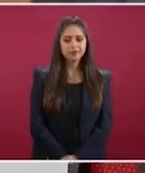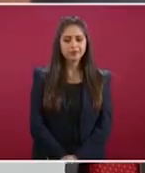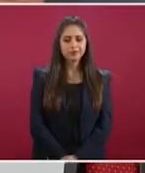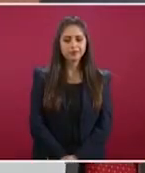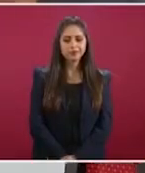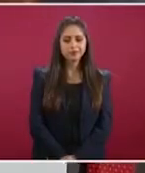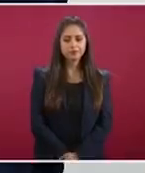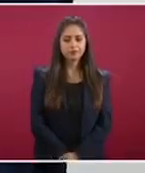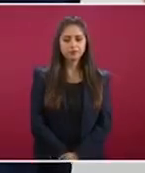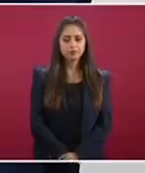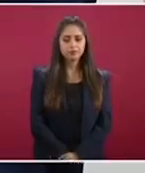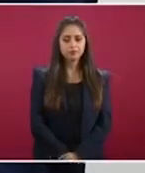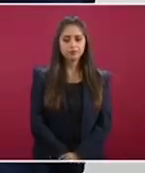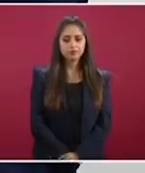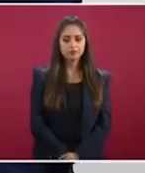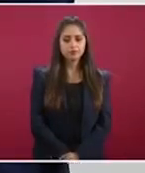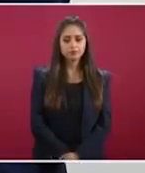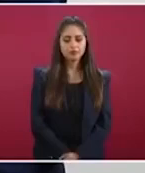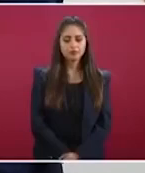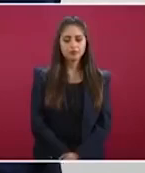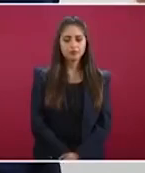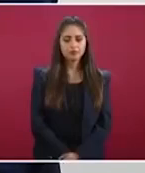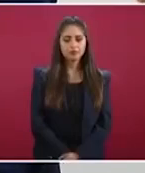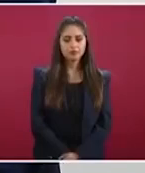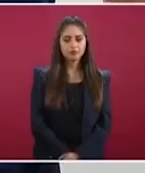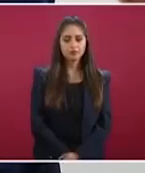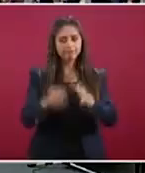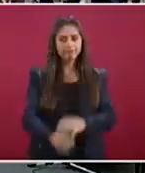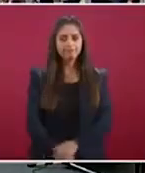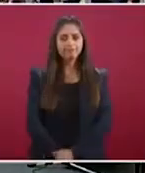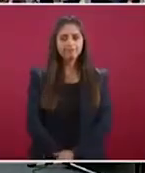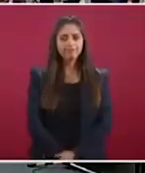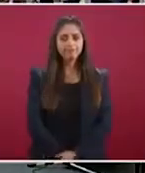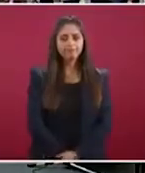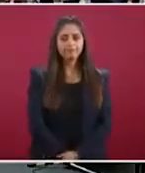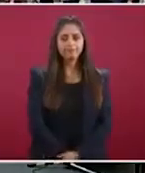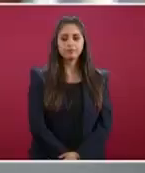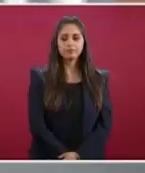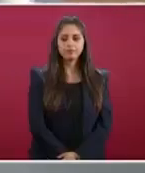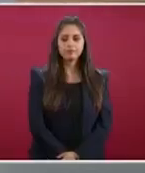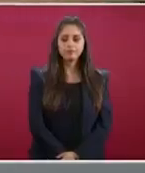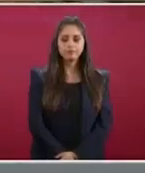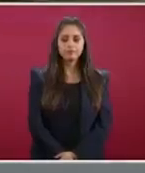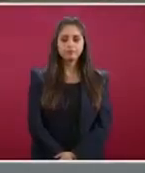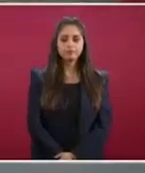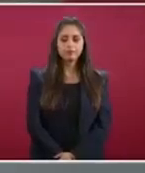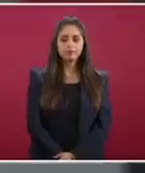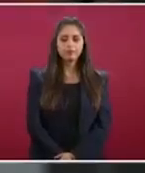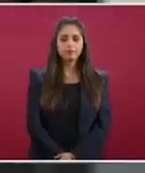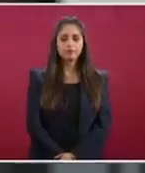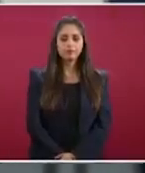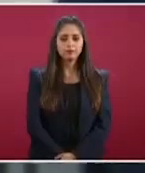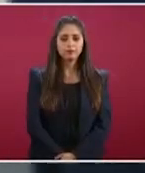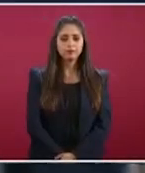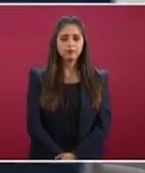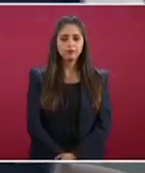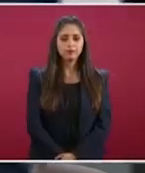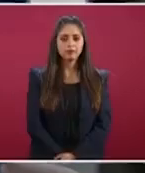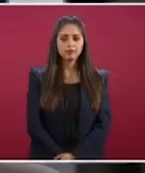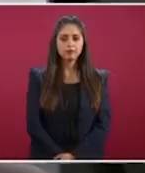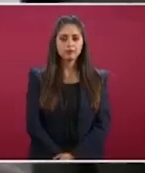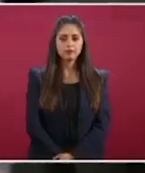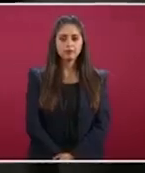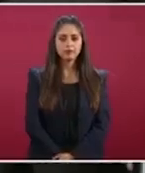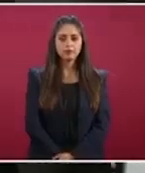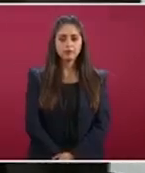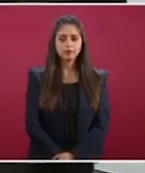gimnasta Alexa Moreno y la clavadista Paola Espinosa. En la entrega del Premio Nacional de Deportes y el Premio Nacional de Mérito